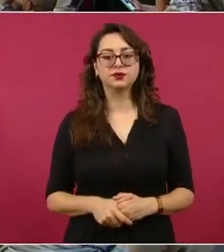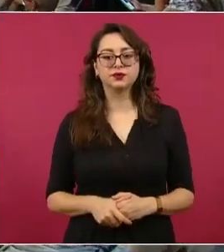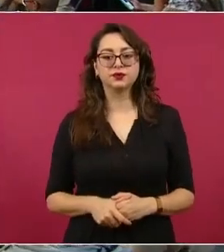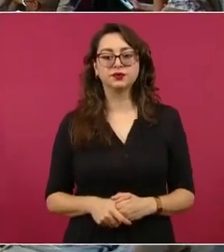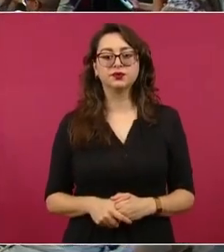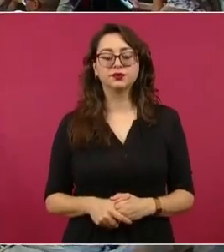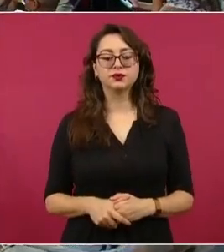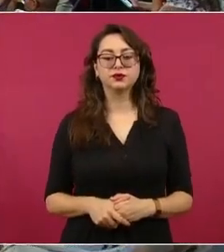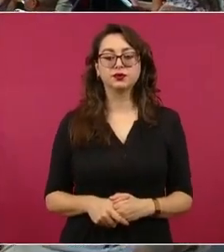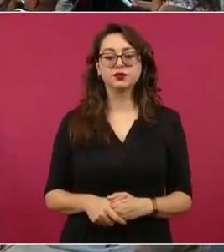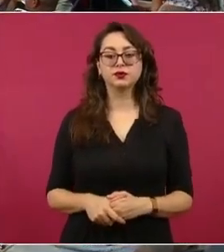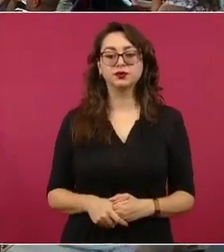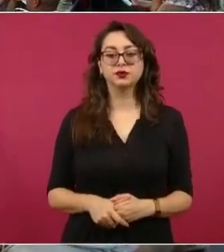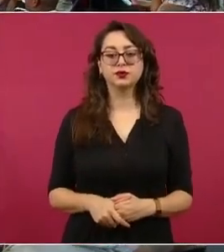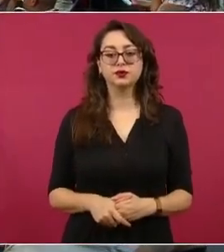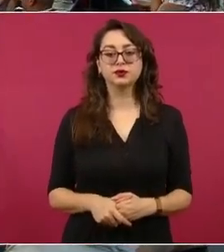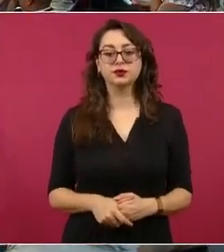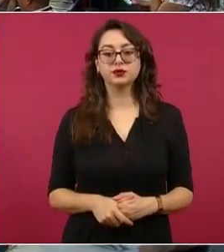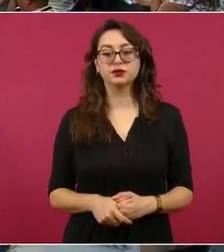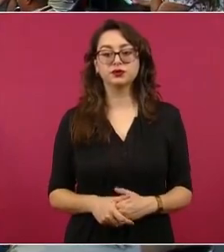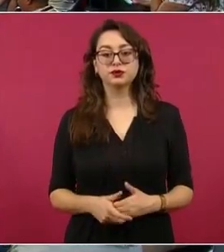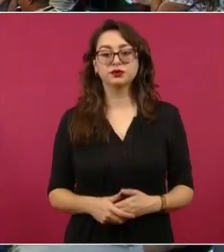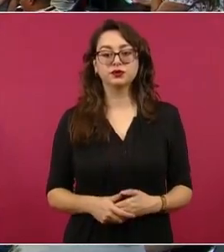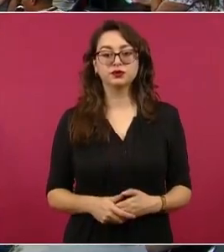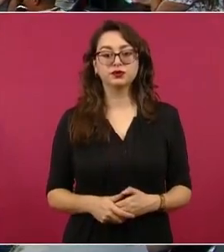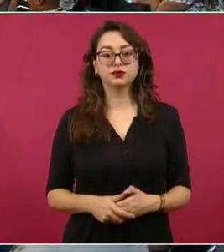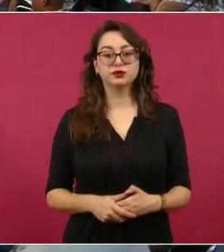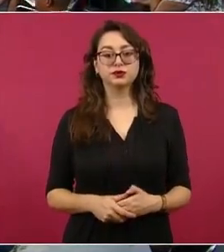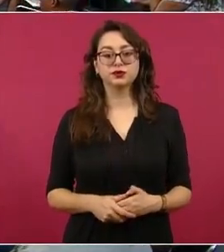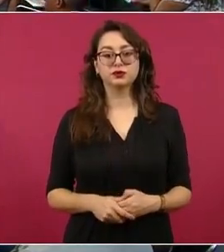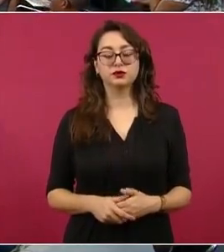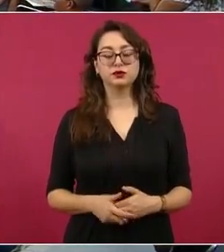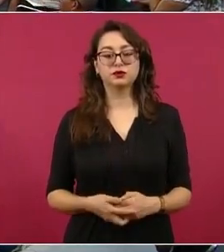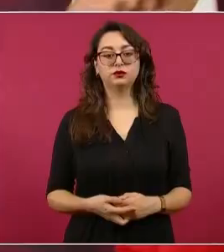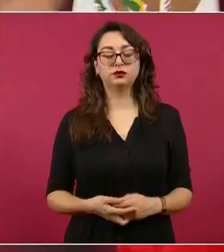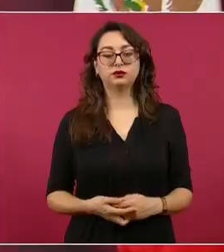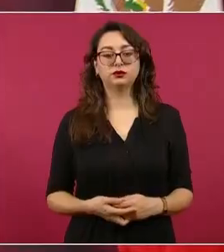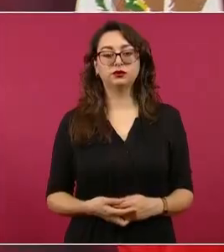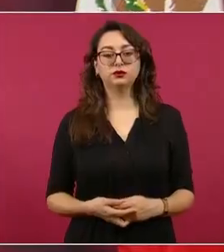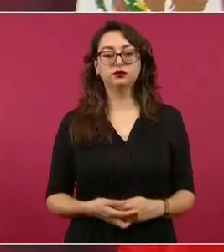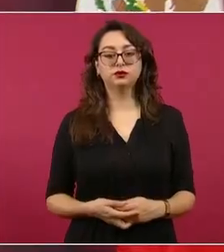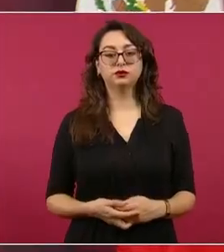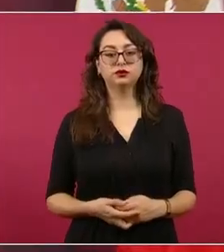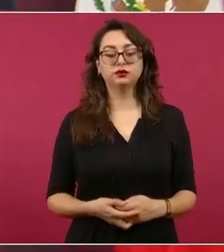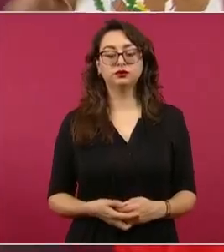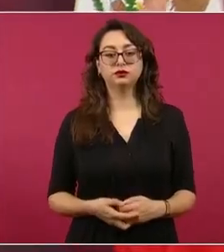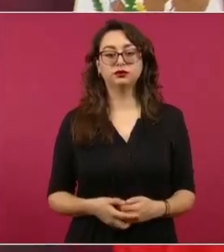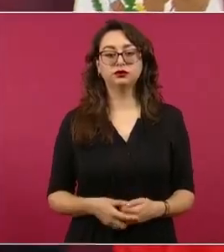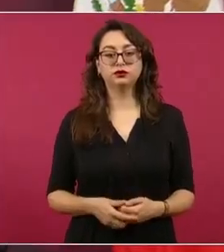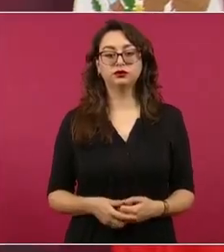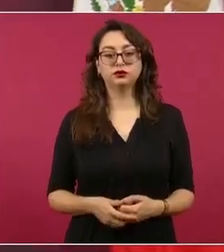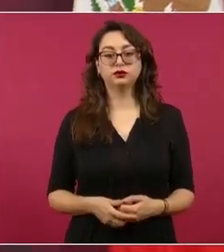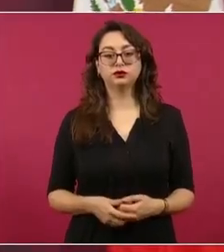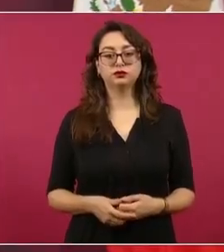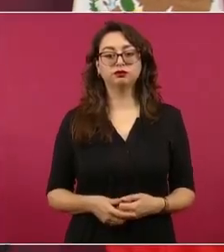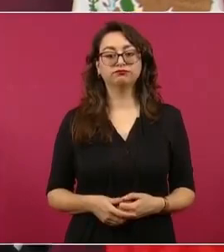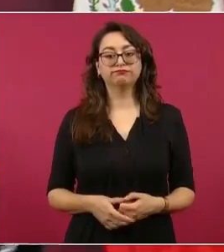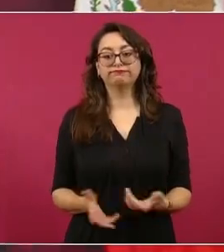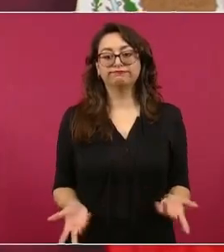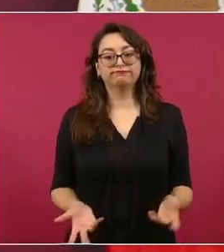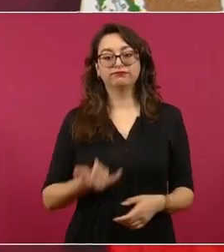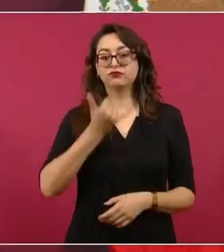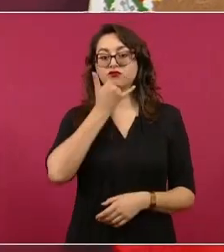la presidencia de la Alianza del Pacífico. Pero es que no le puedo yo entregar nada